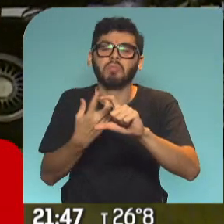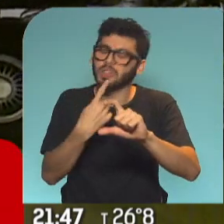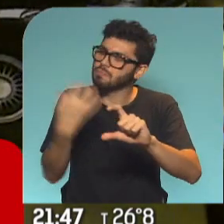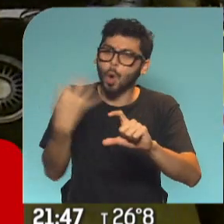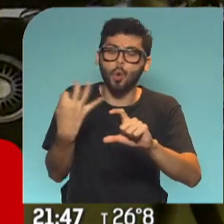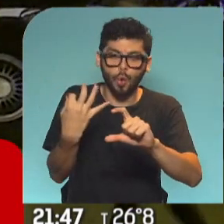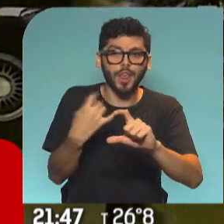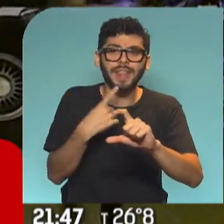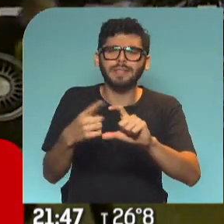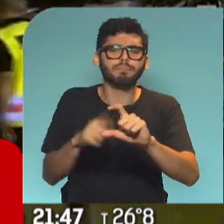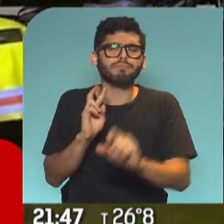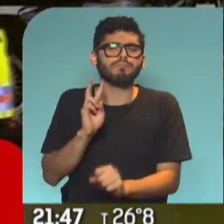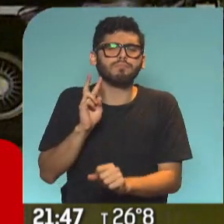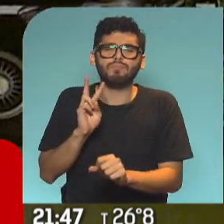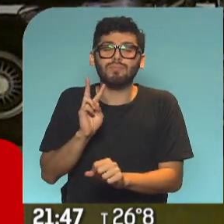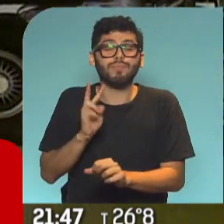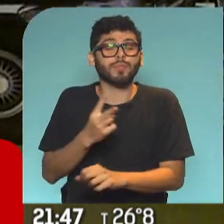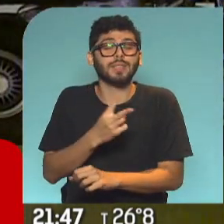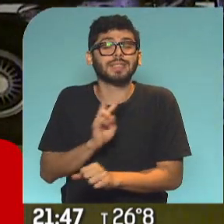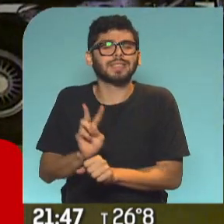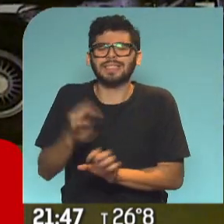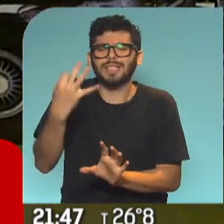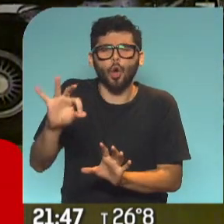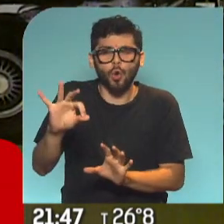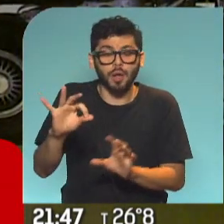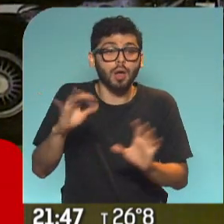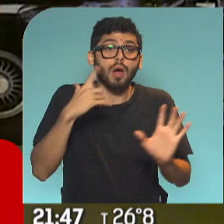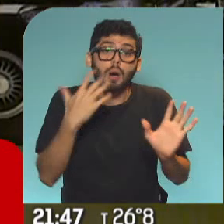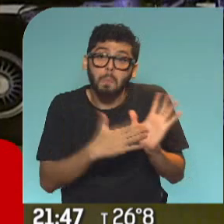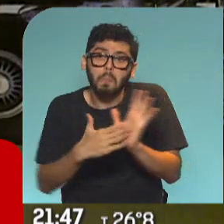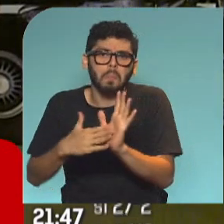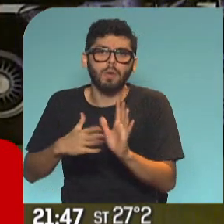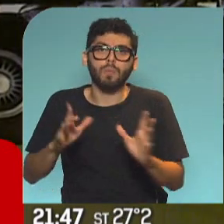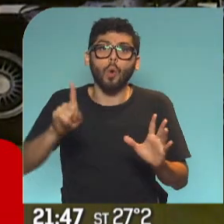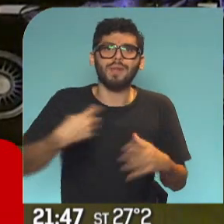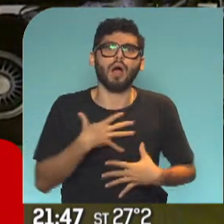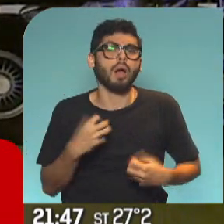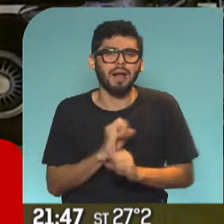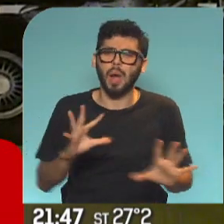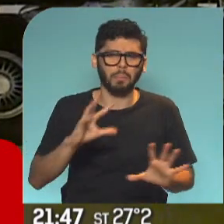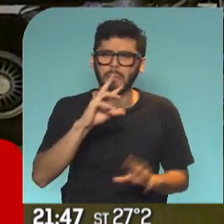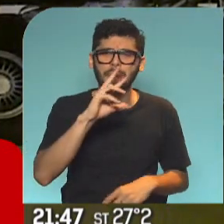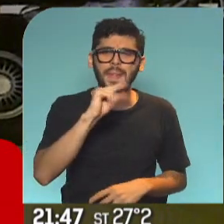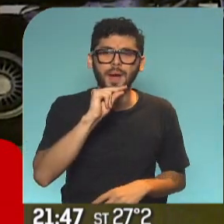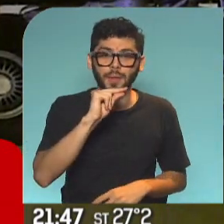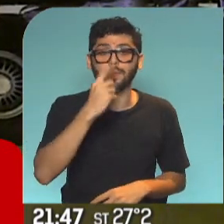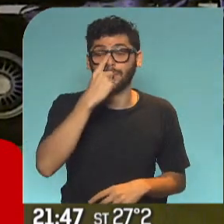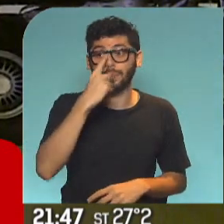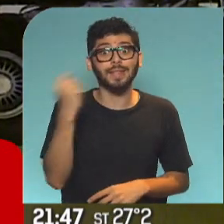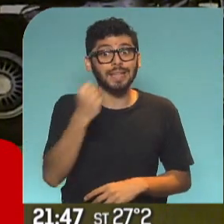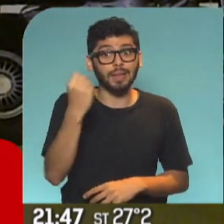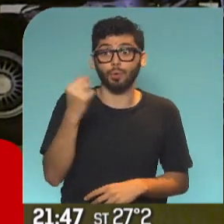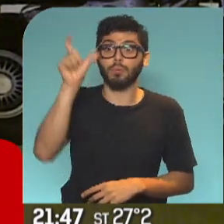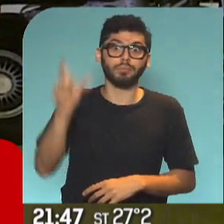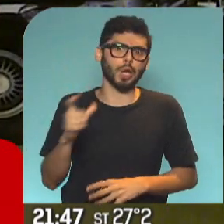es extremadamente segura y que en los ensayos no registraron eventos adversos serios relacionados a la vacuna. Un dato interesante porque lo dice una